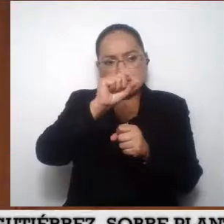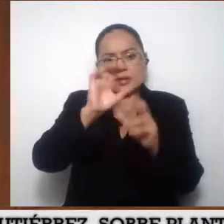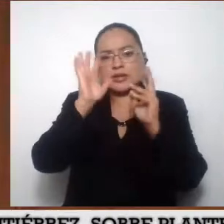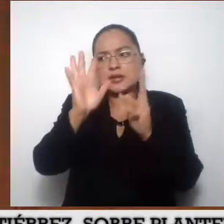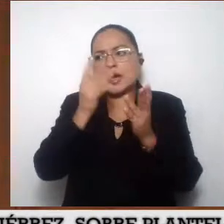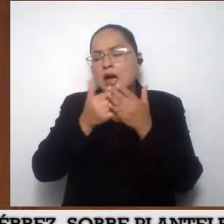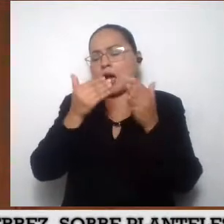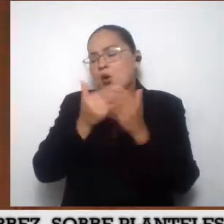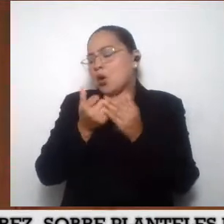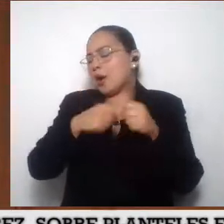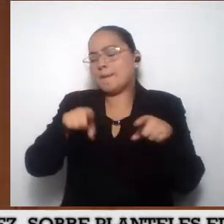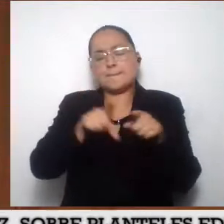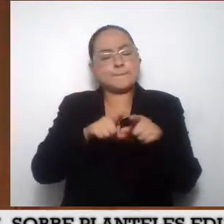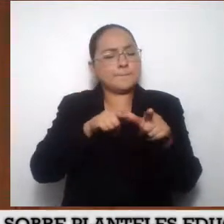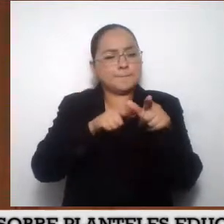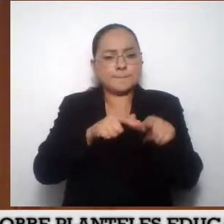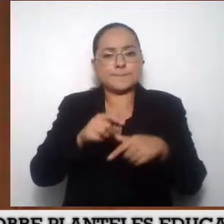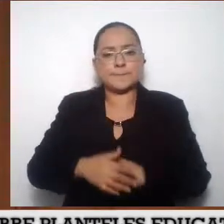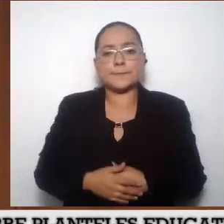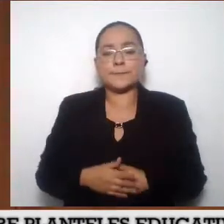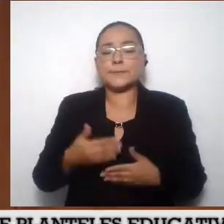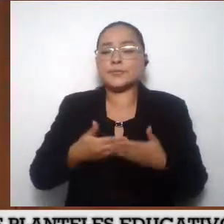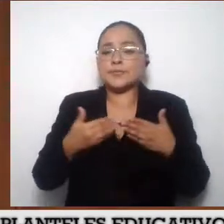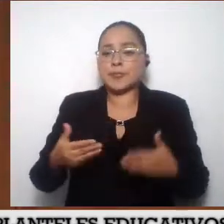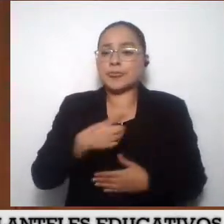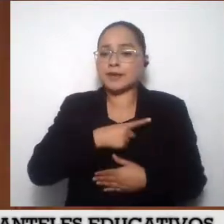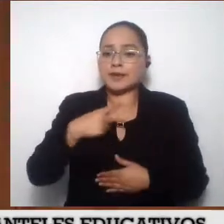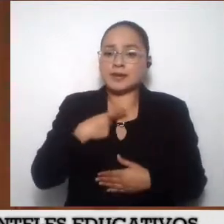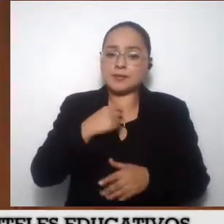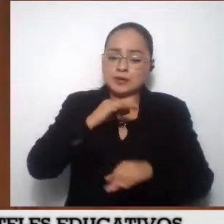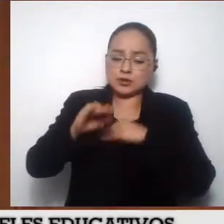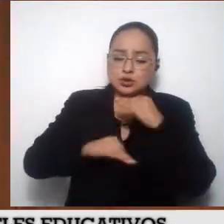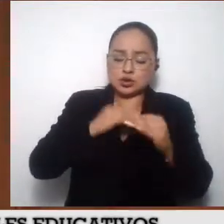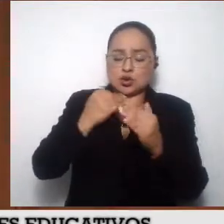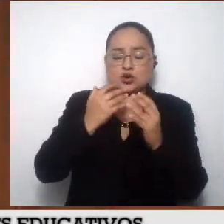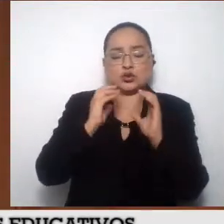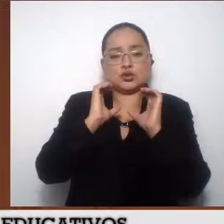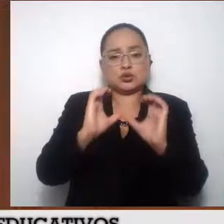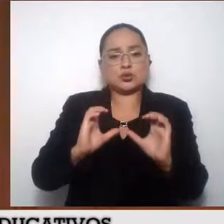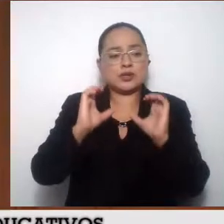de extremar precauciones para que los alumnos de los